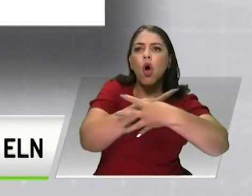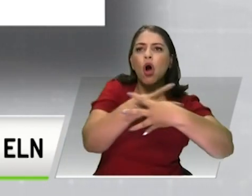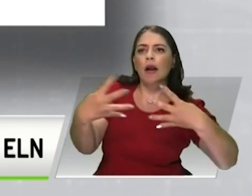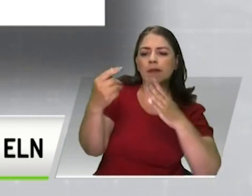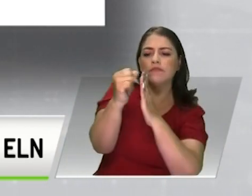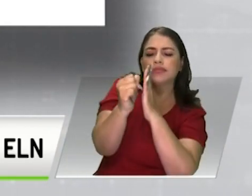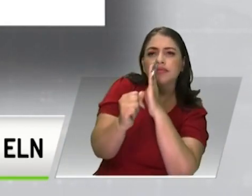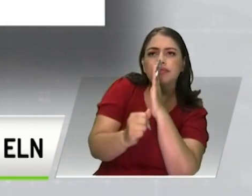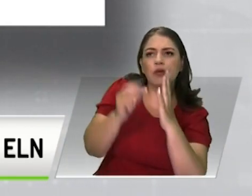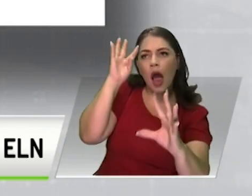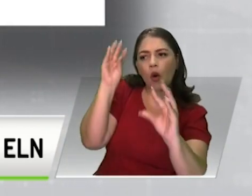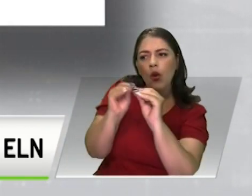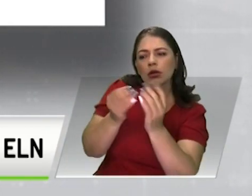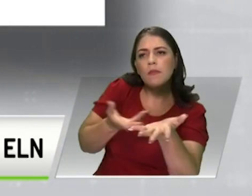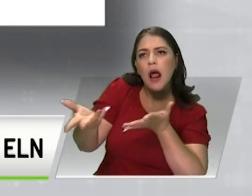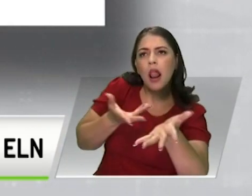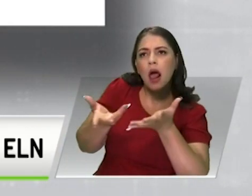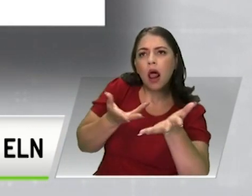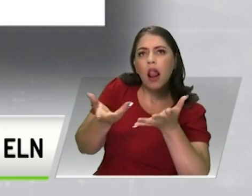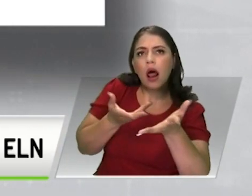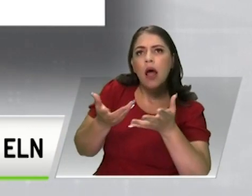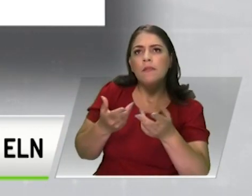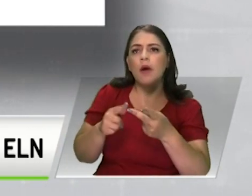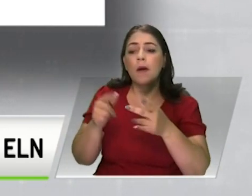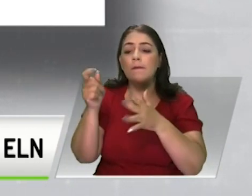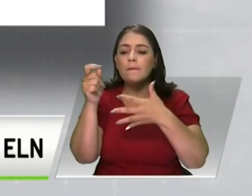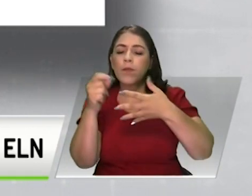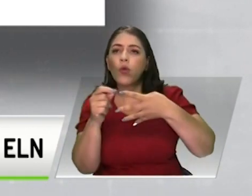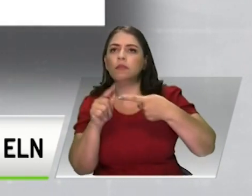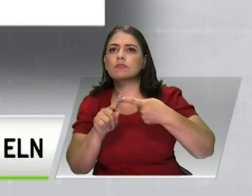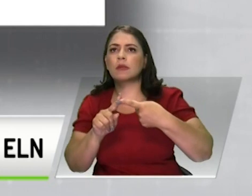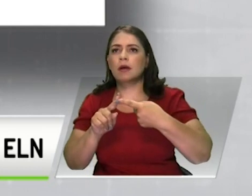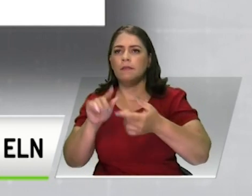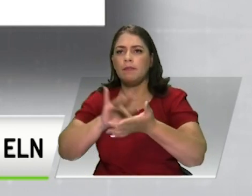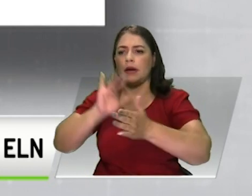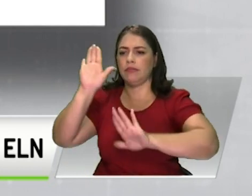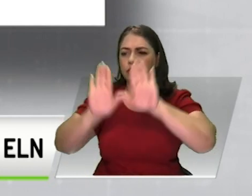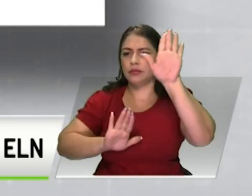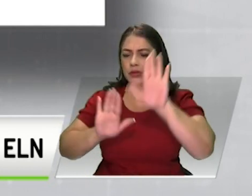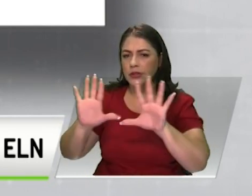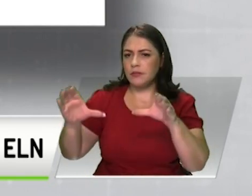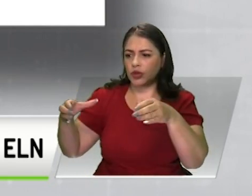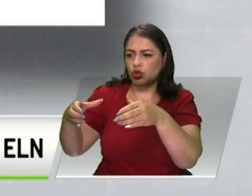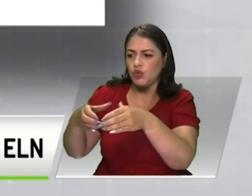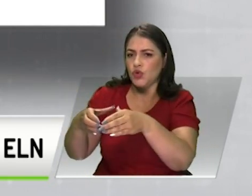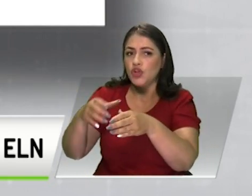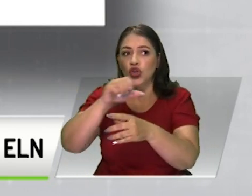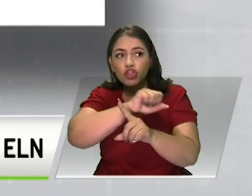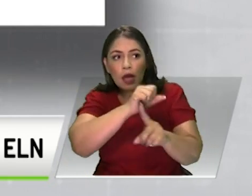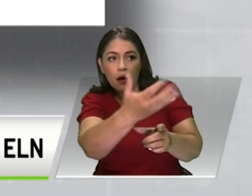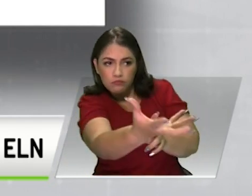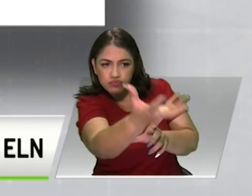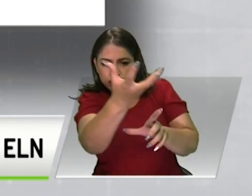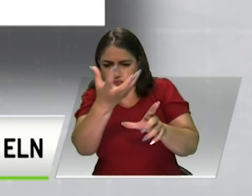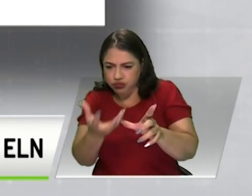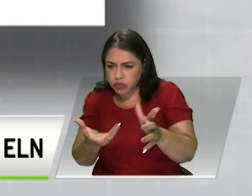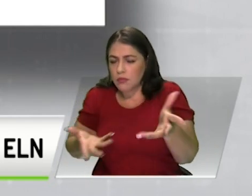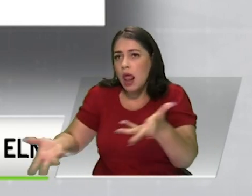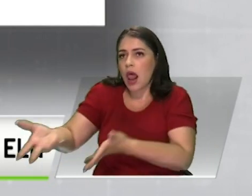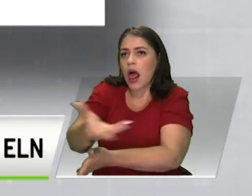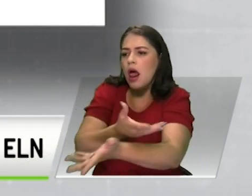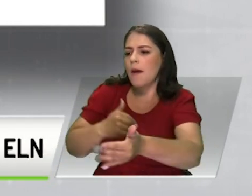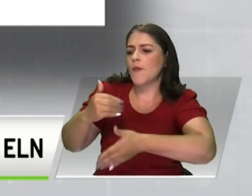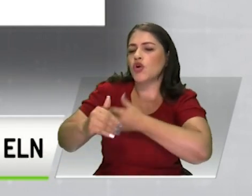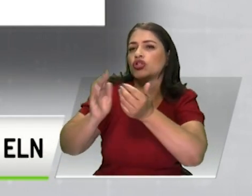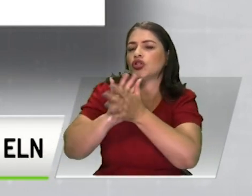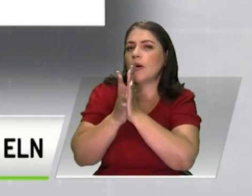acuerdo que permite comenzar a tratar puntos como la participación de la sociedad en este proceso de paz y cese del